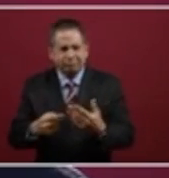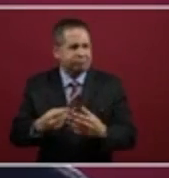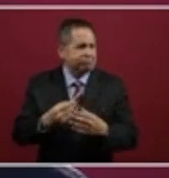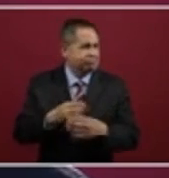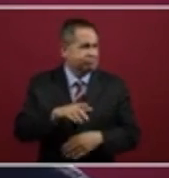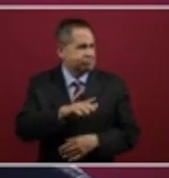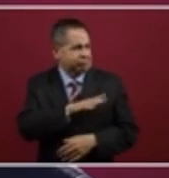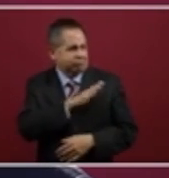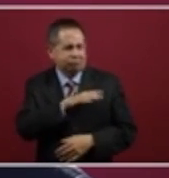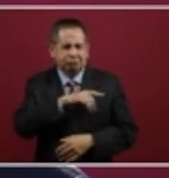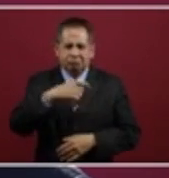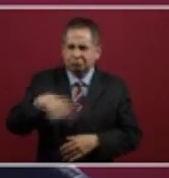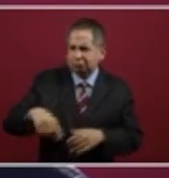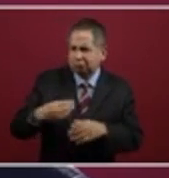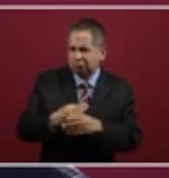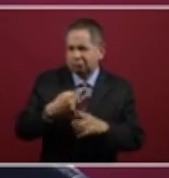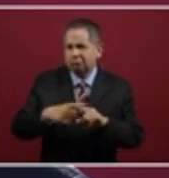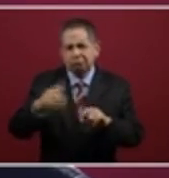culturas,